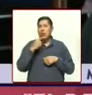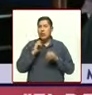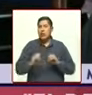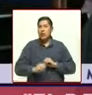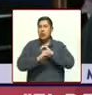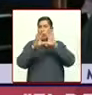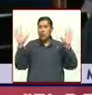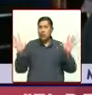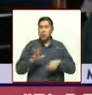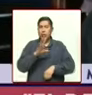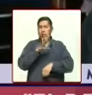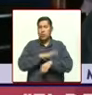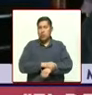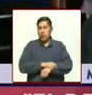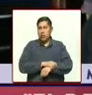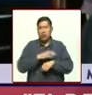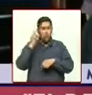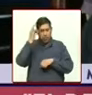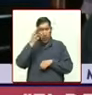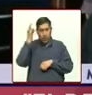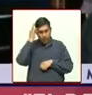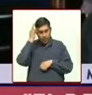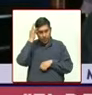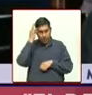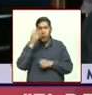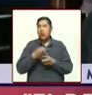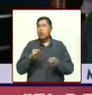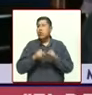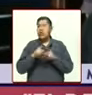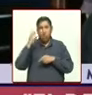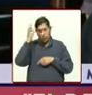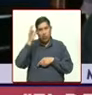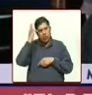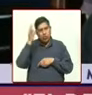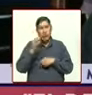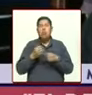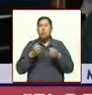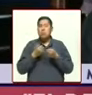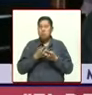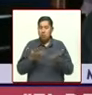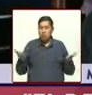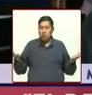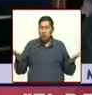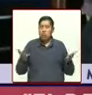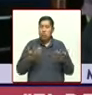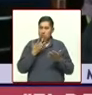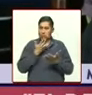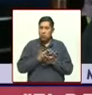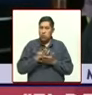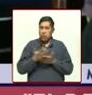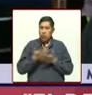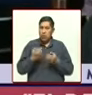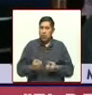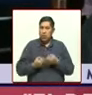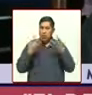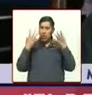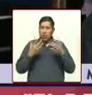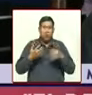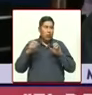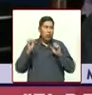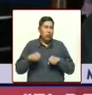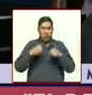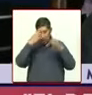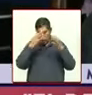manera clara la aprehensión por fiscalía. Cuando la fiscalía tiene suficientes elementos de convicción para